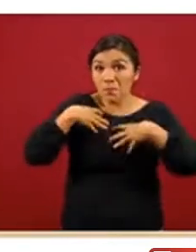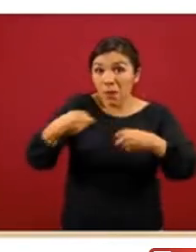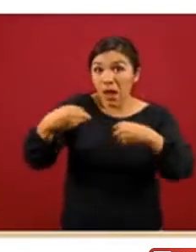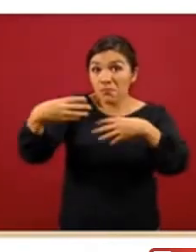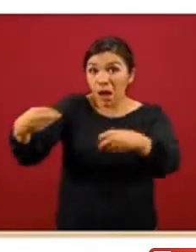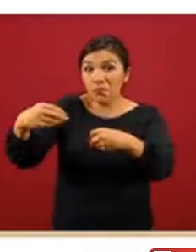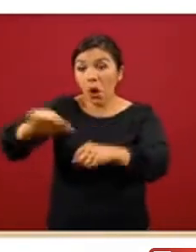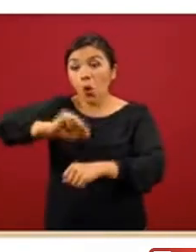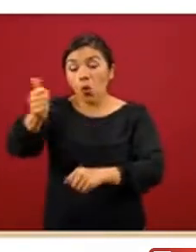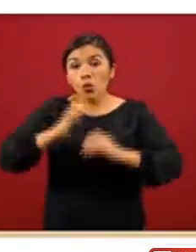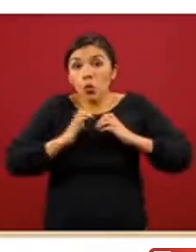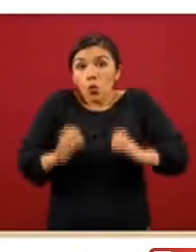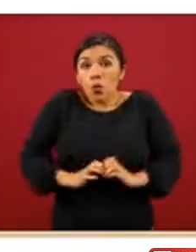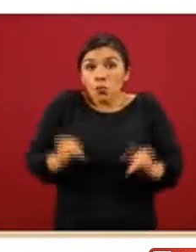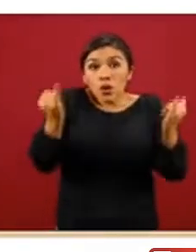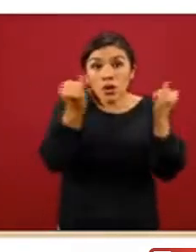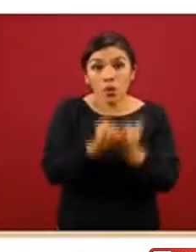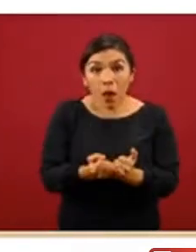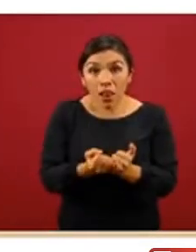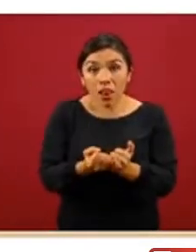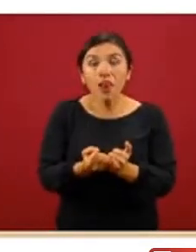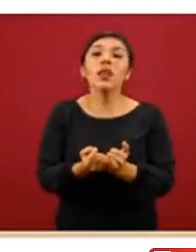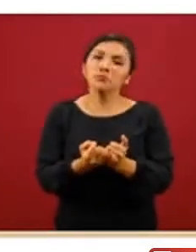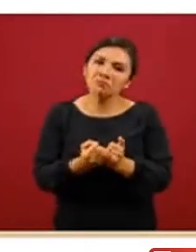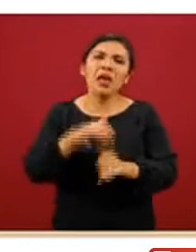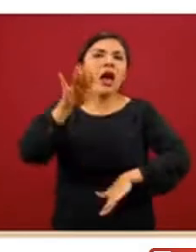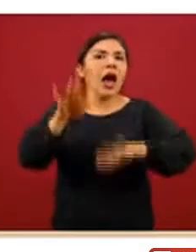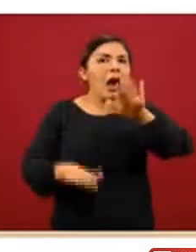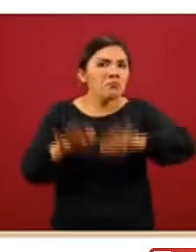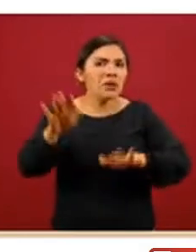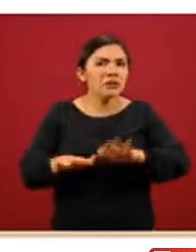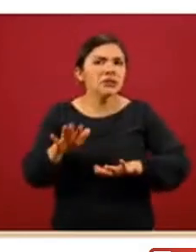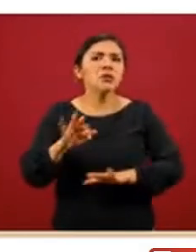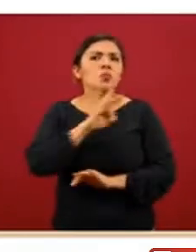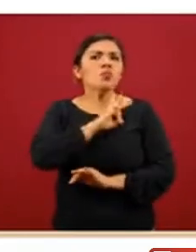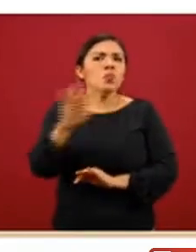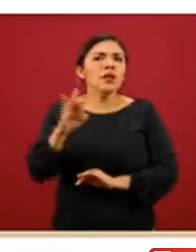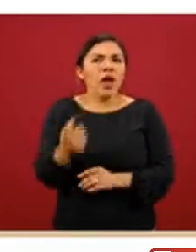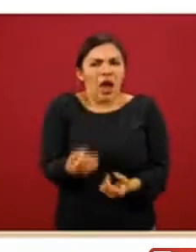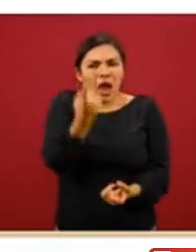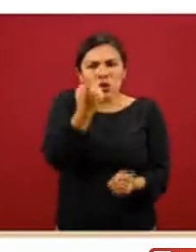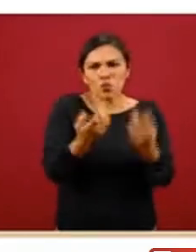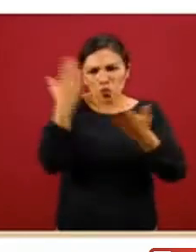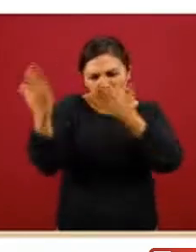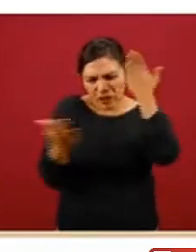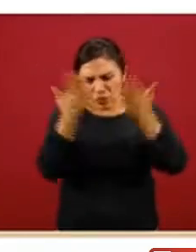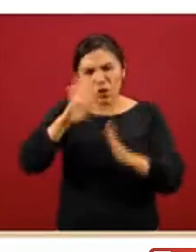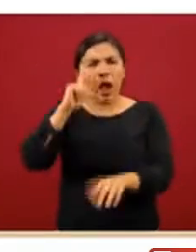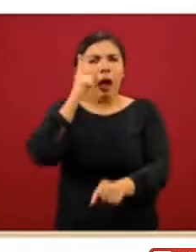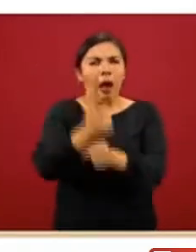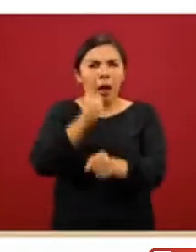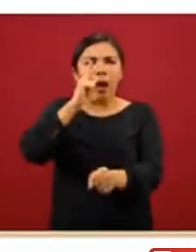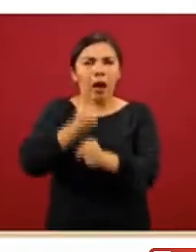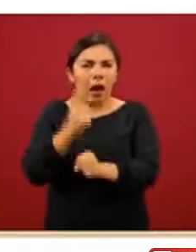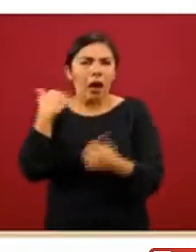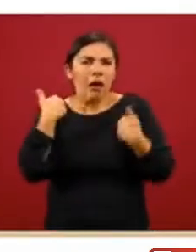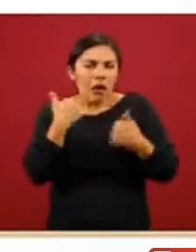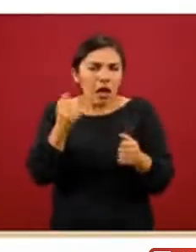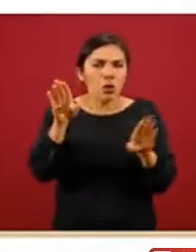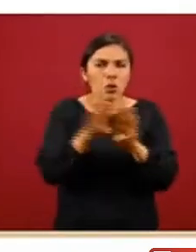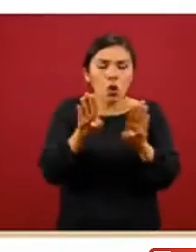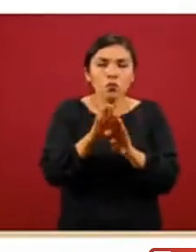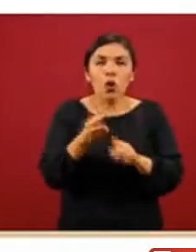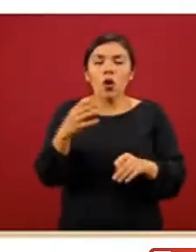siguiente organismo, en la siguiente persona. En ocasiones somos capaces, en algunos estudios se han hecho seguimiento de